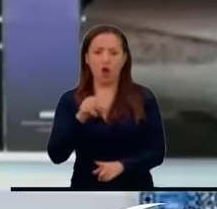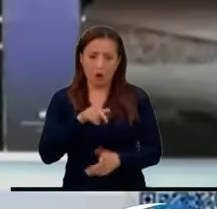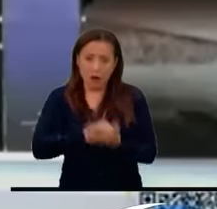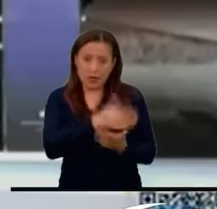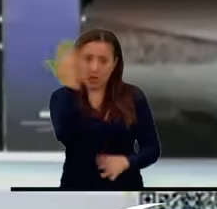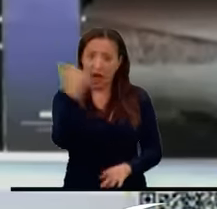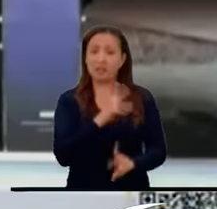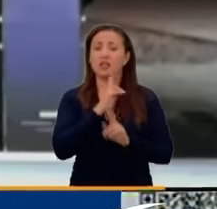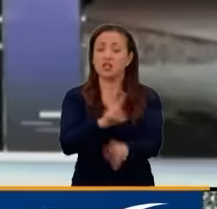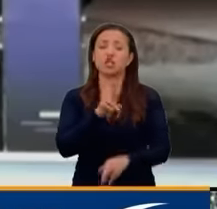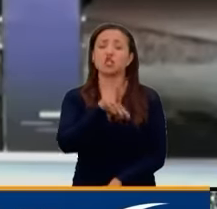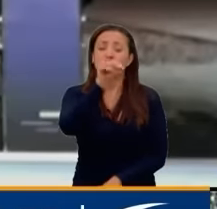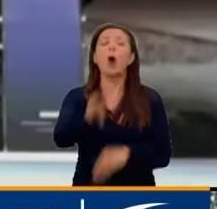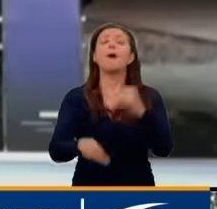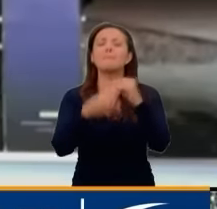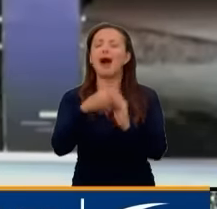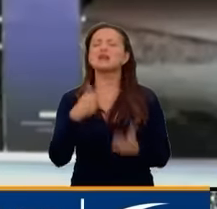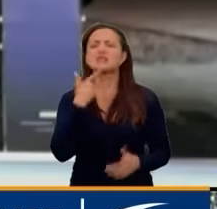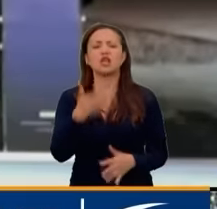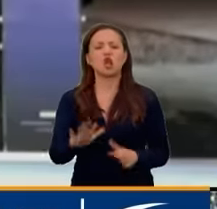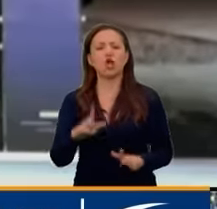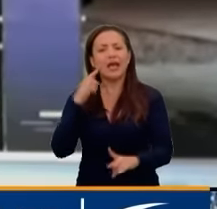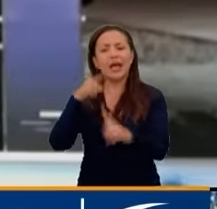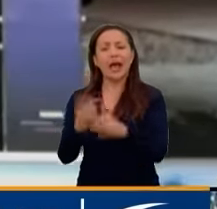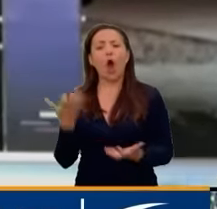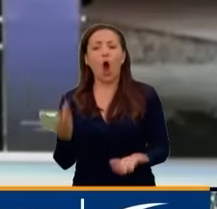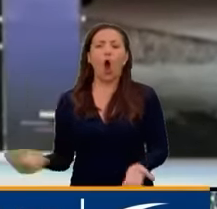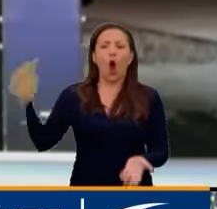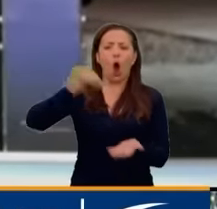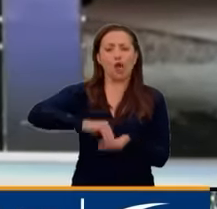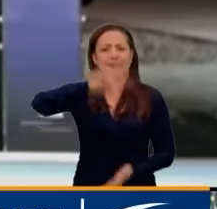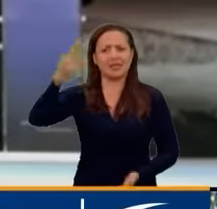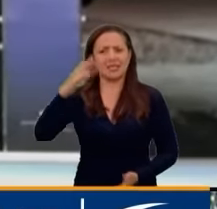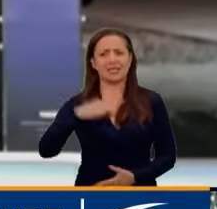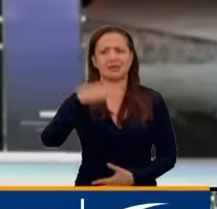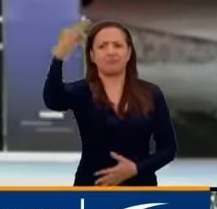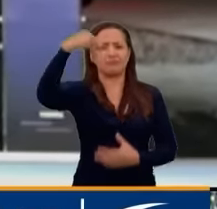debate que no buscaría una reelección ni apoyaría un